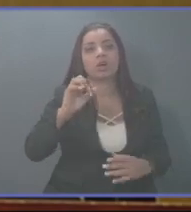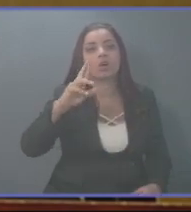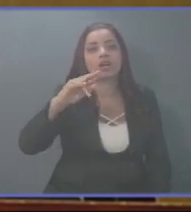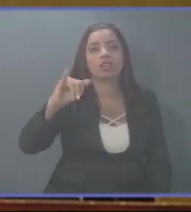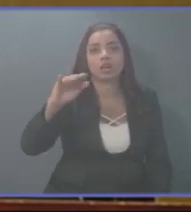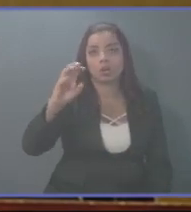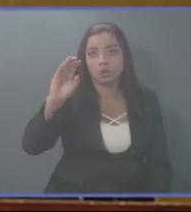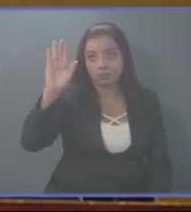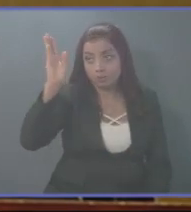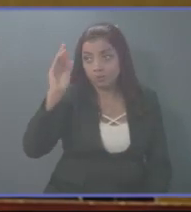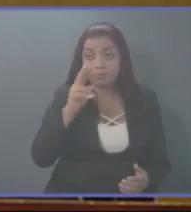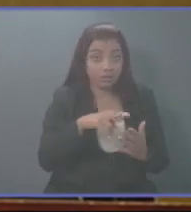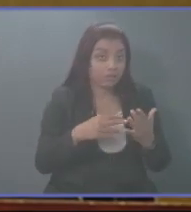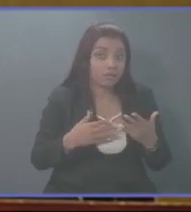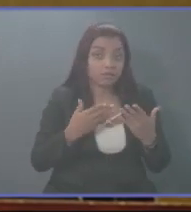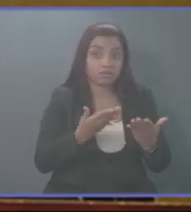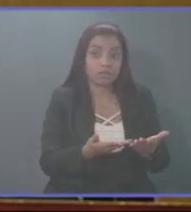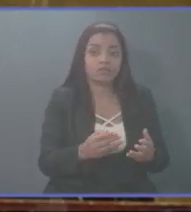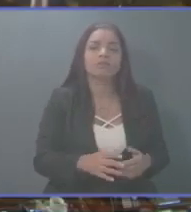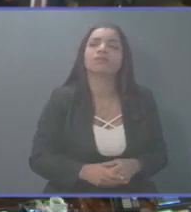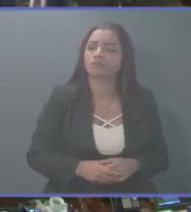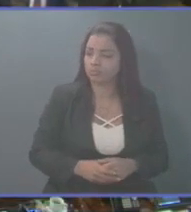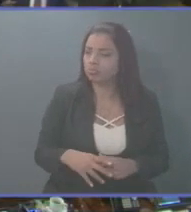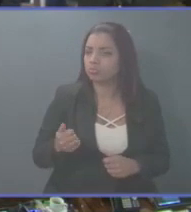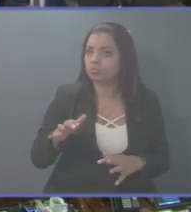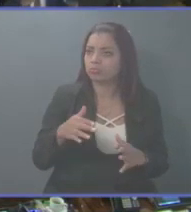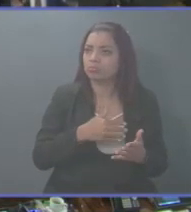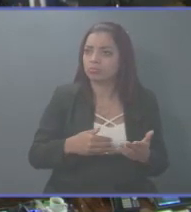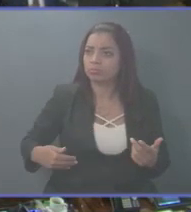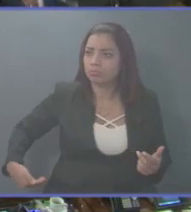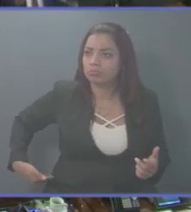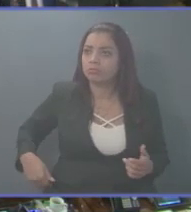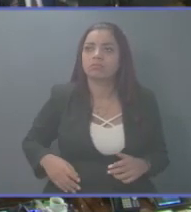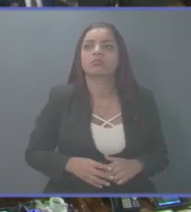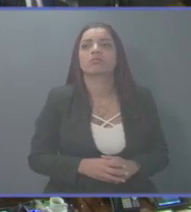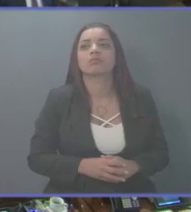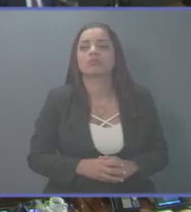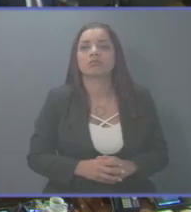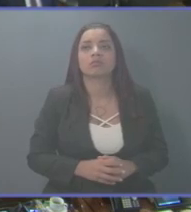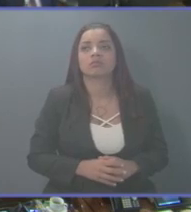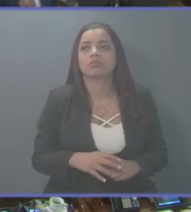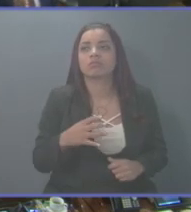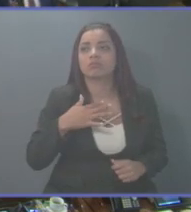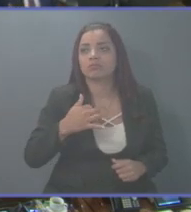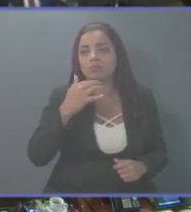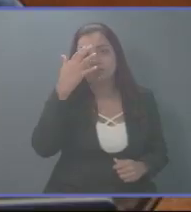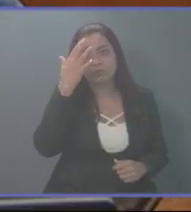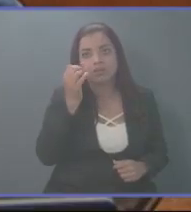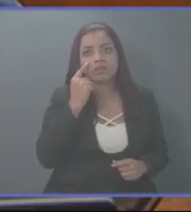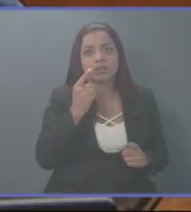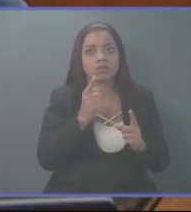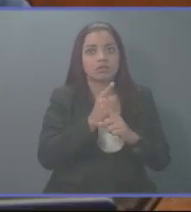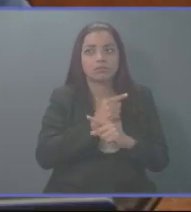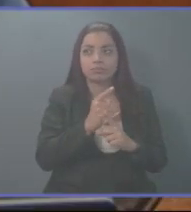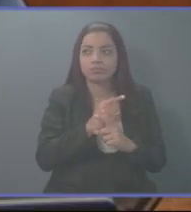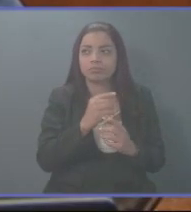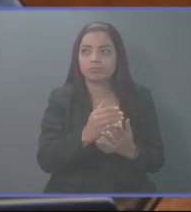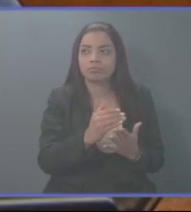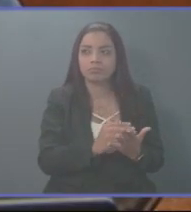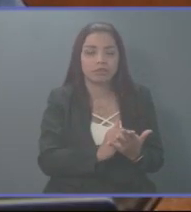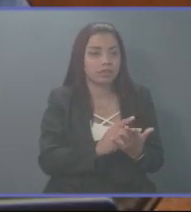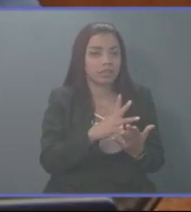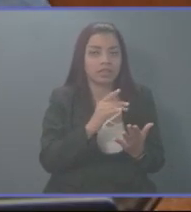así que para poderle ayudar. Entendido, gracias, presidente. Creo que aquí debe de haber una corrección, especializado